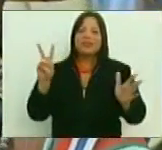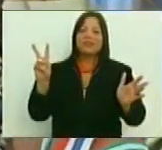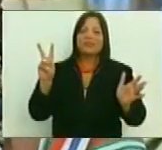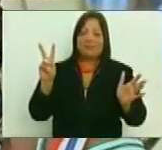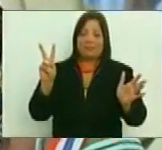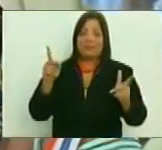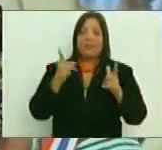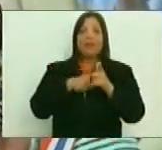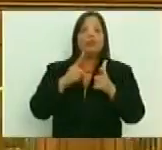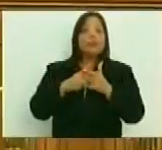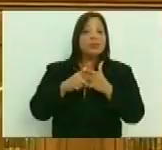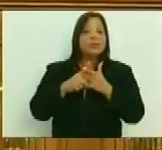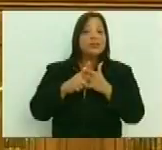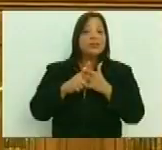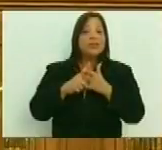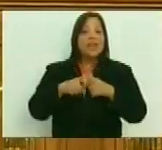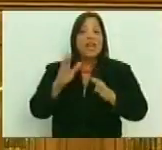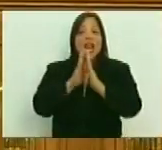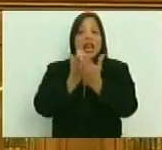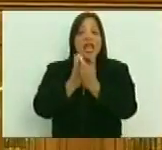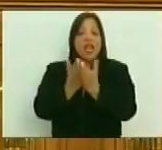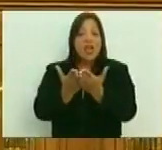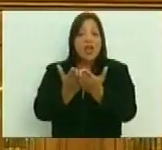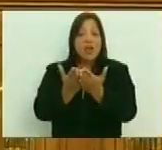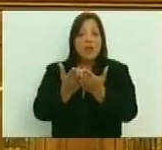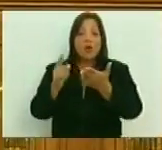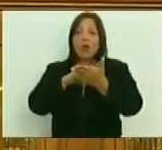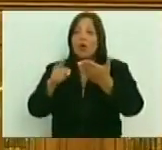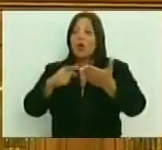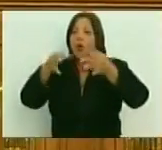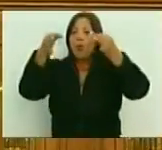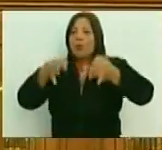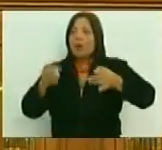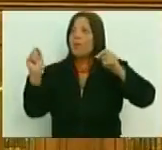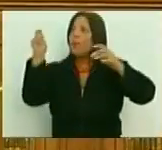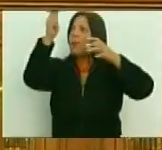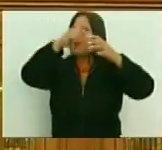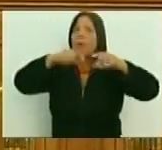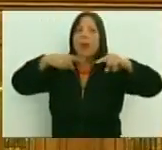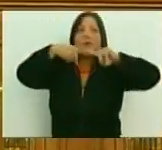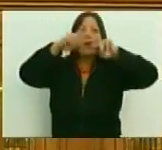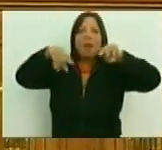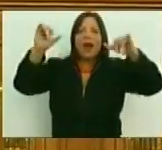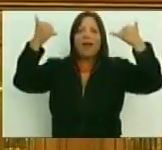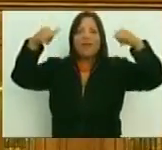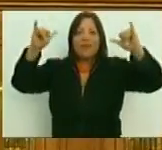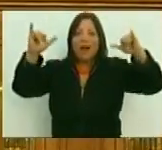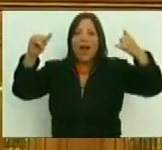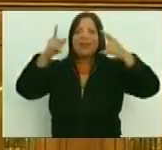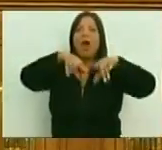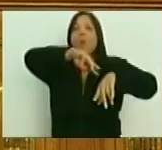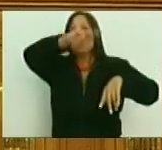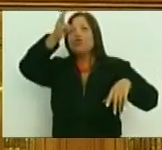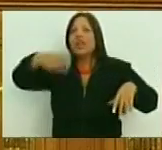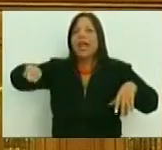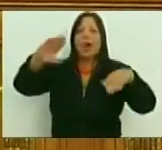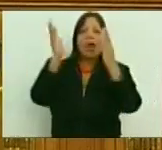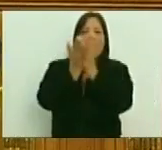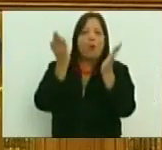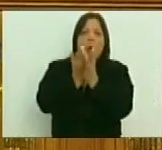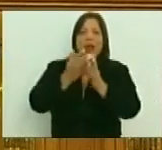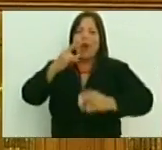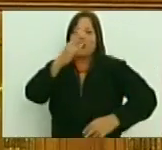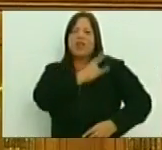Por lo tanto, en los libros, en los actos oficiales, en los monumentos, en las festividades patrias, en los museos, en las escuelas, en